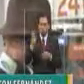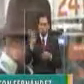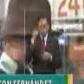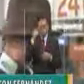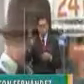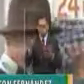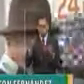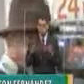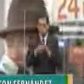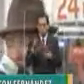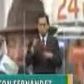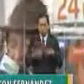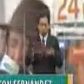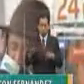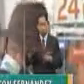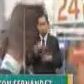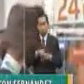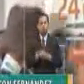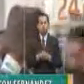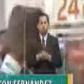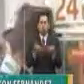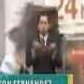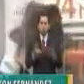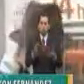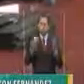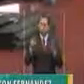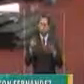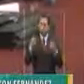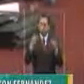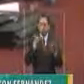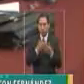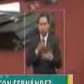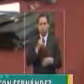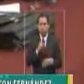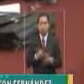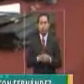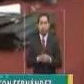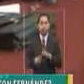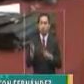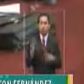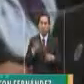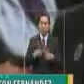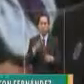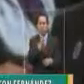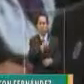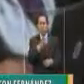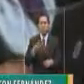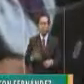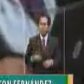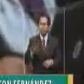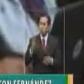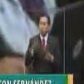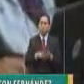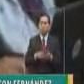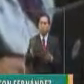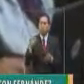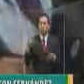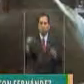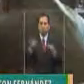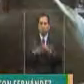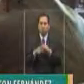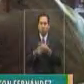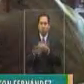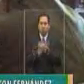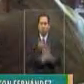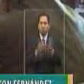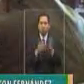una alianza de ciudadanos, y hoy parece que no le está yendo bien. El ex prefecto de Pando, Leopoldo Fernández, sentenciado por la masacre de campesinos